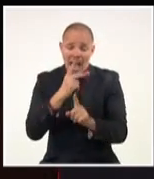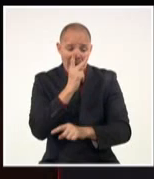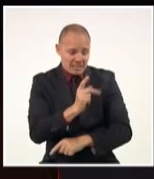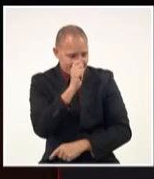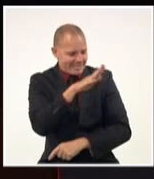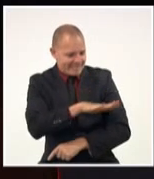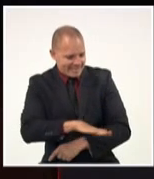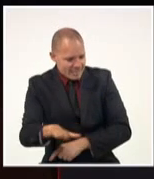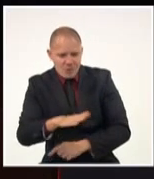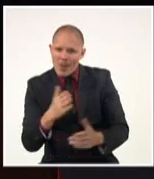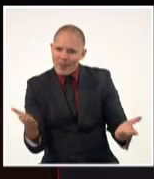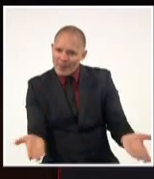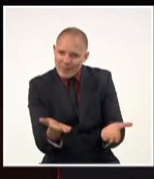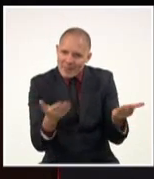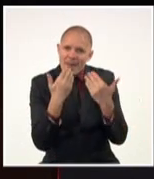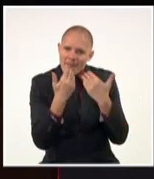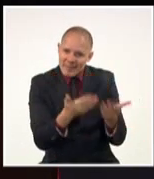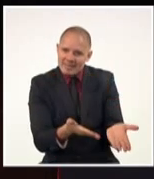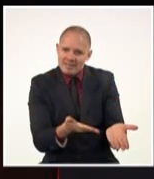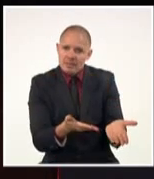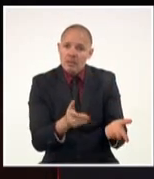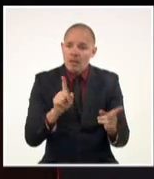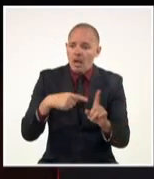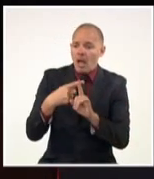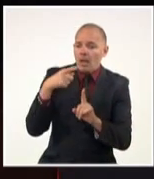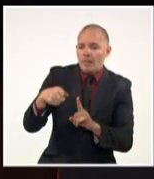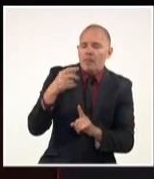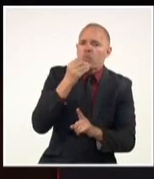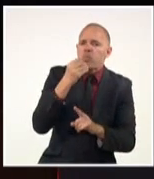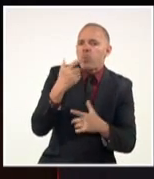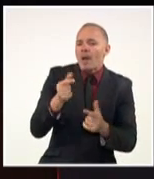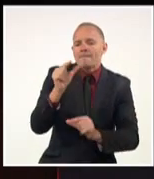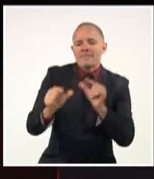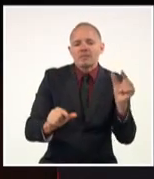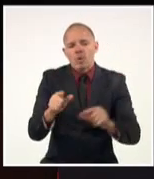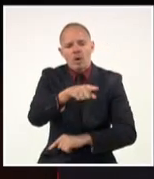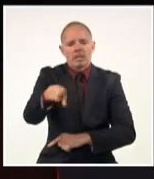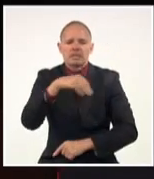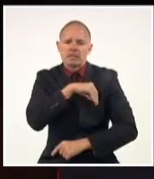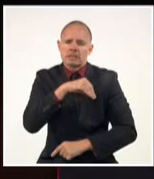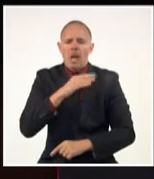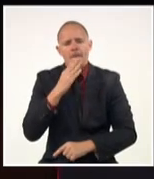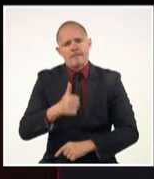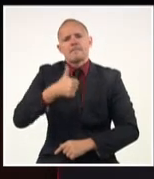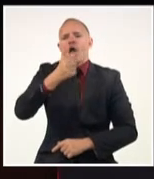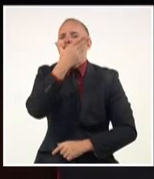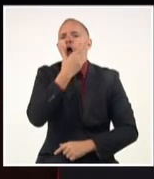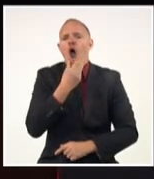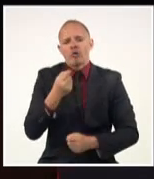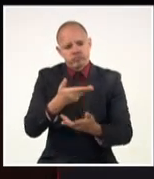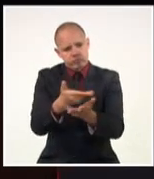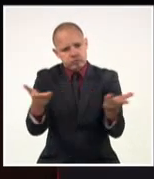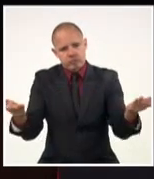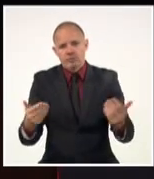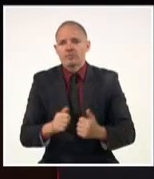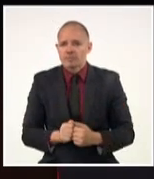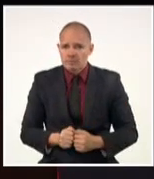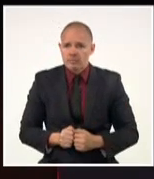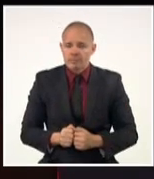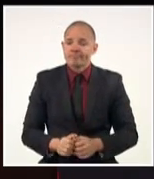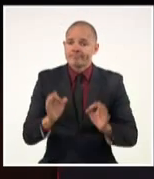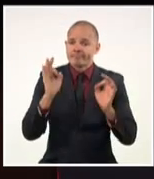favorecer las mayores posibilidades de crecimiento material y espiritual para la juventud, velando